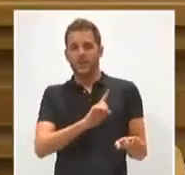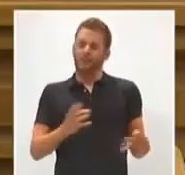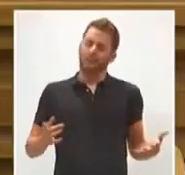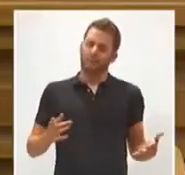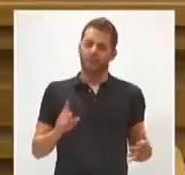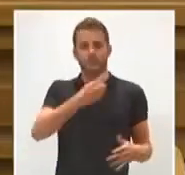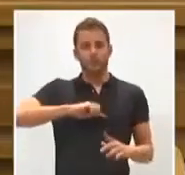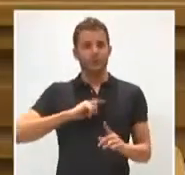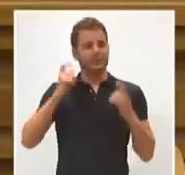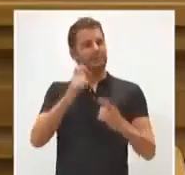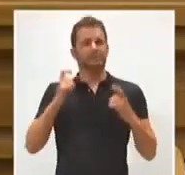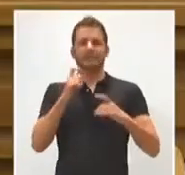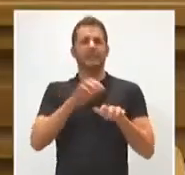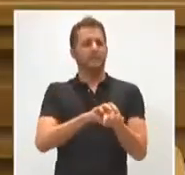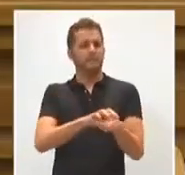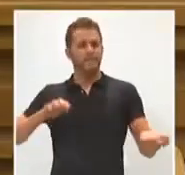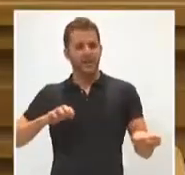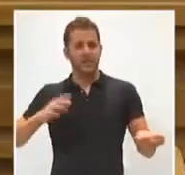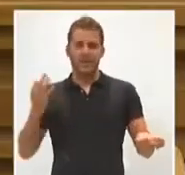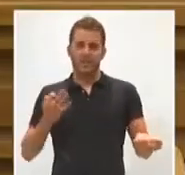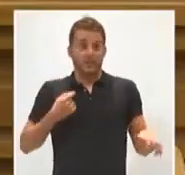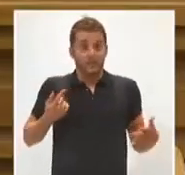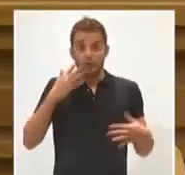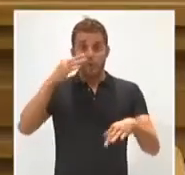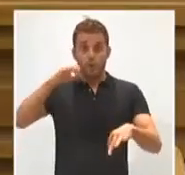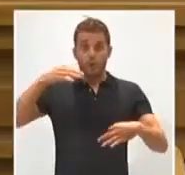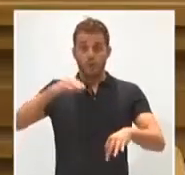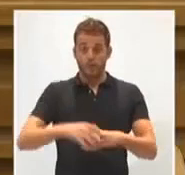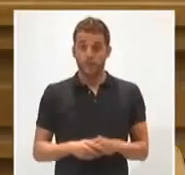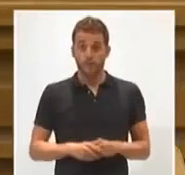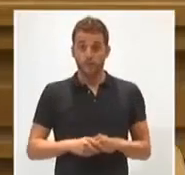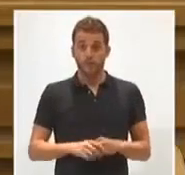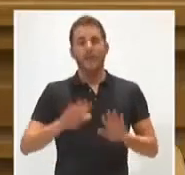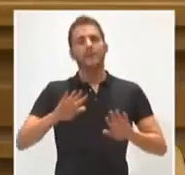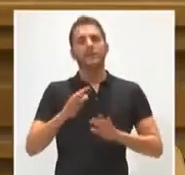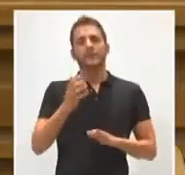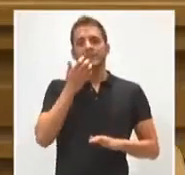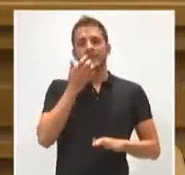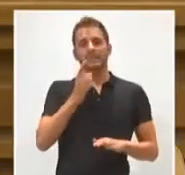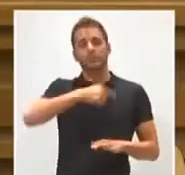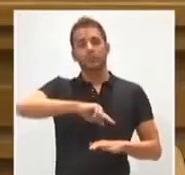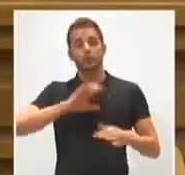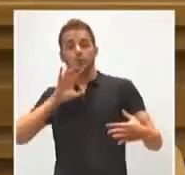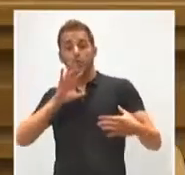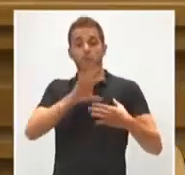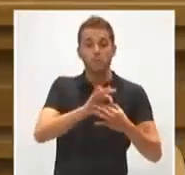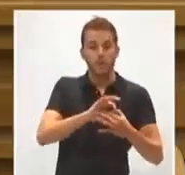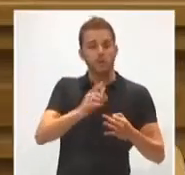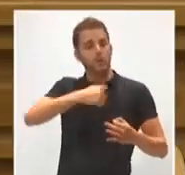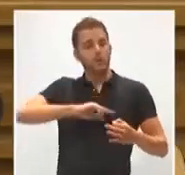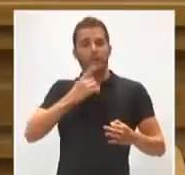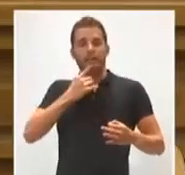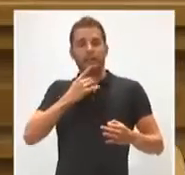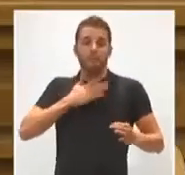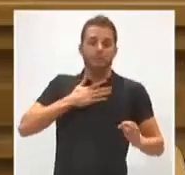mayoría por sí mismos y los lógicos pero que ya se pongan en manos de otro diciendo no nosotros por mí mismo no